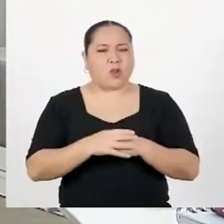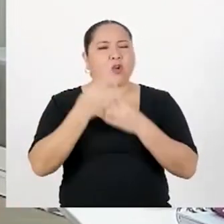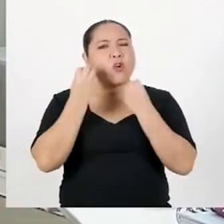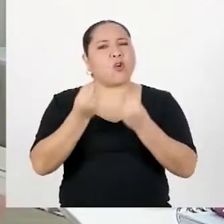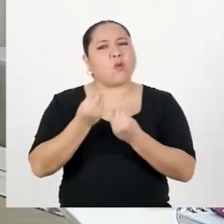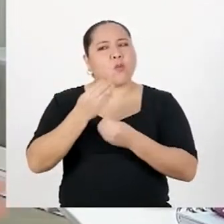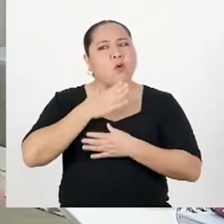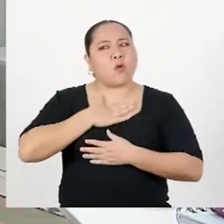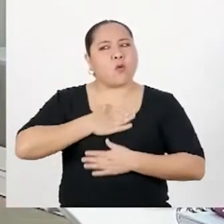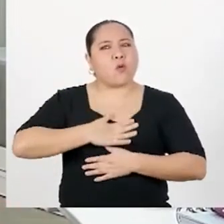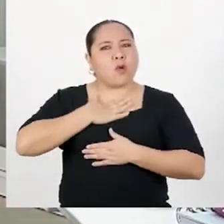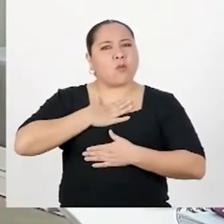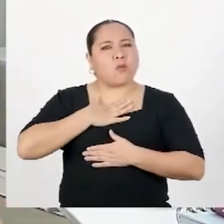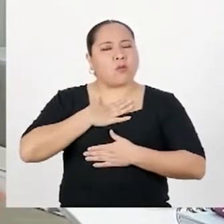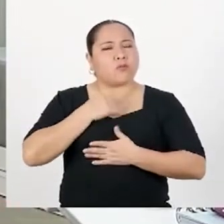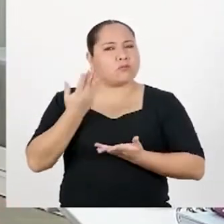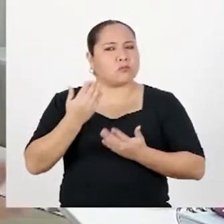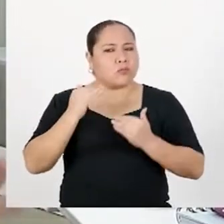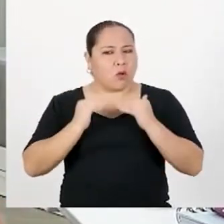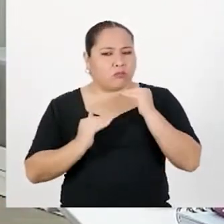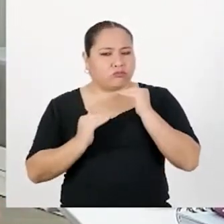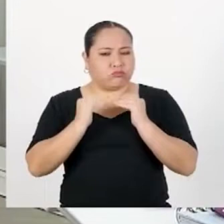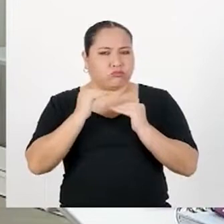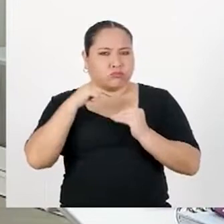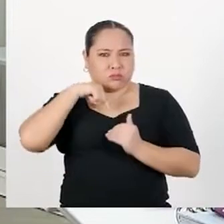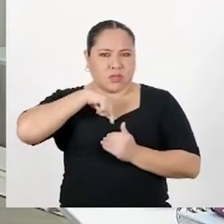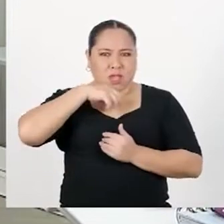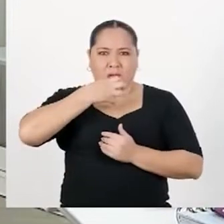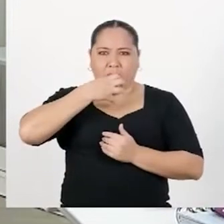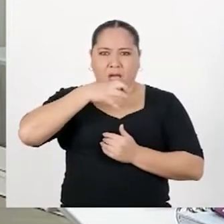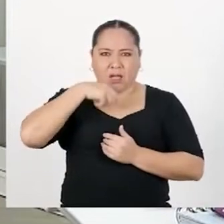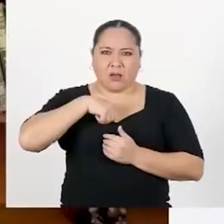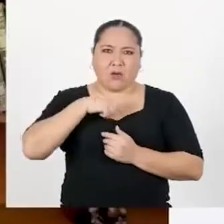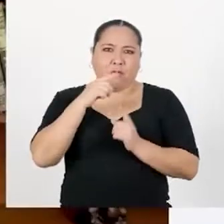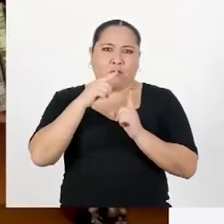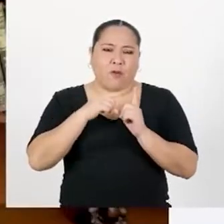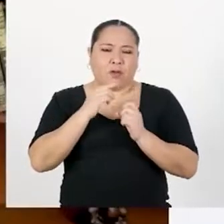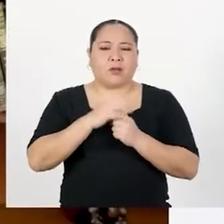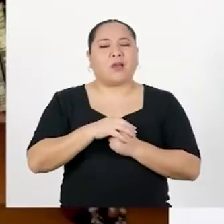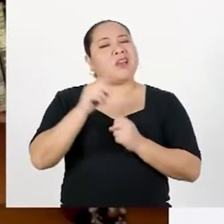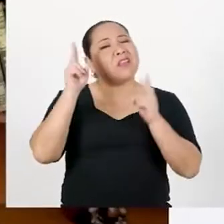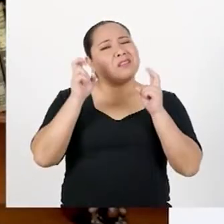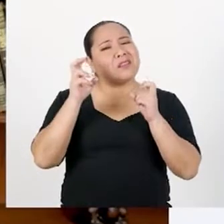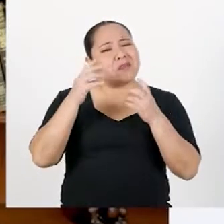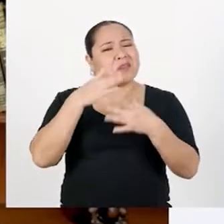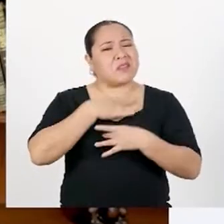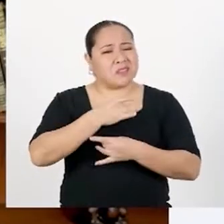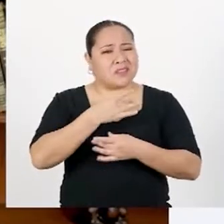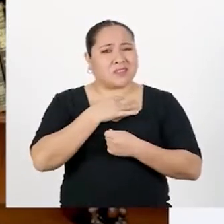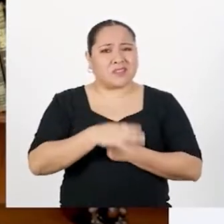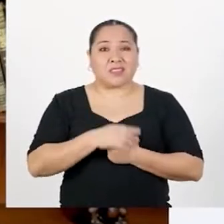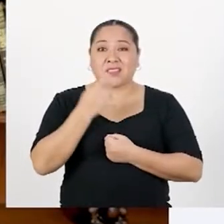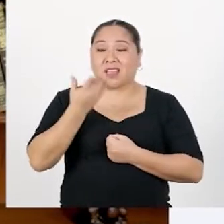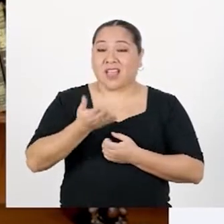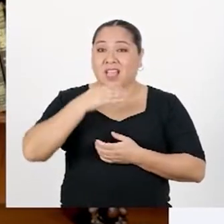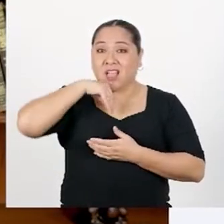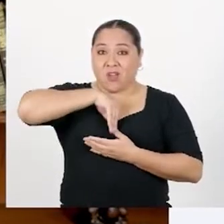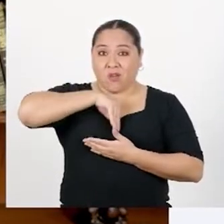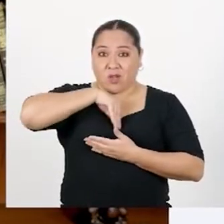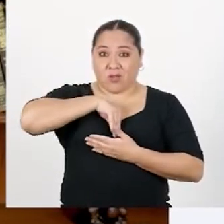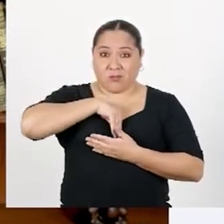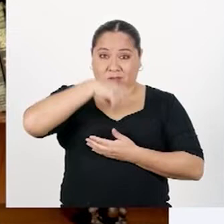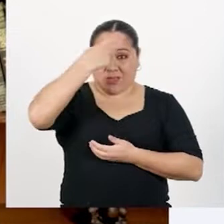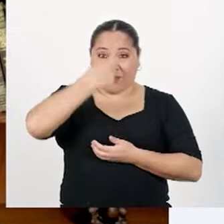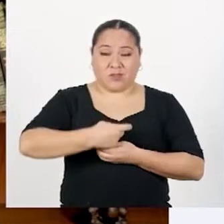sobre cómo nuestro organismo logra mantener un ambiente interno estable. Qué tema tan interesante. Es que el